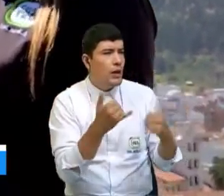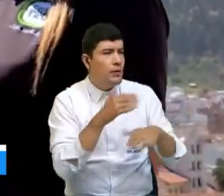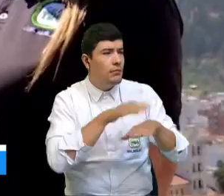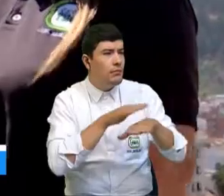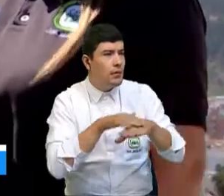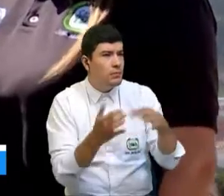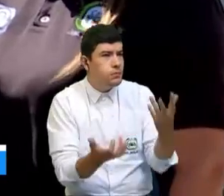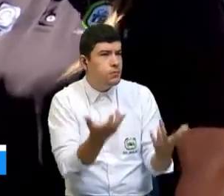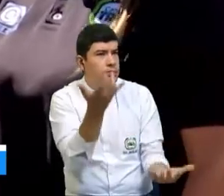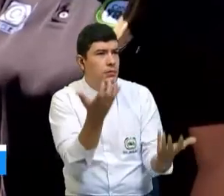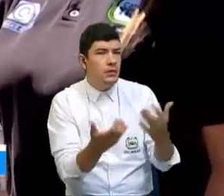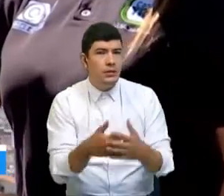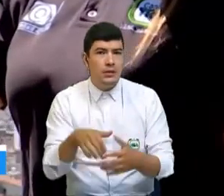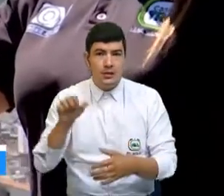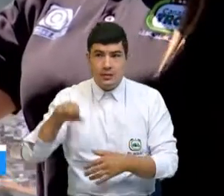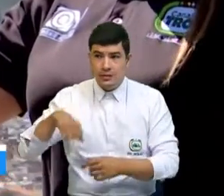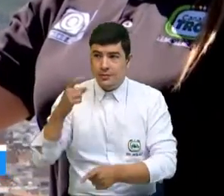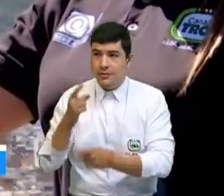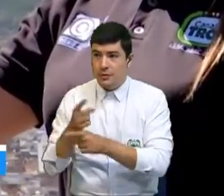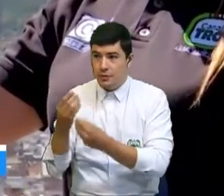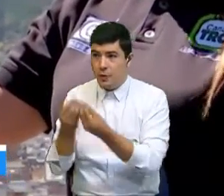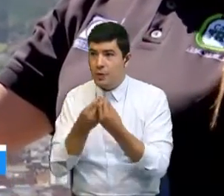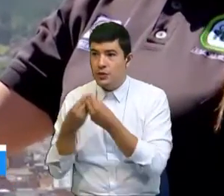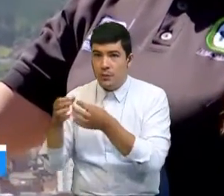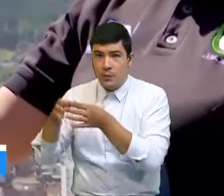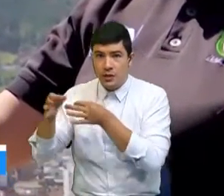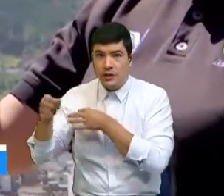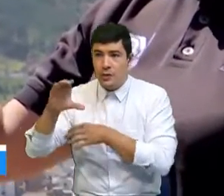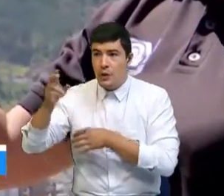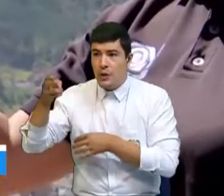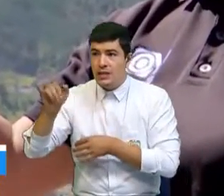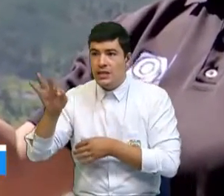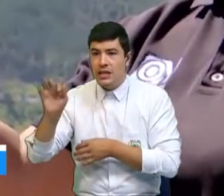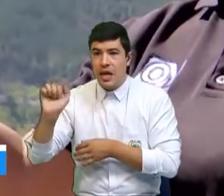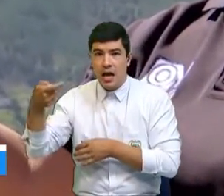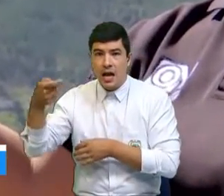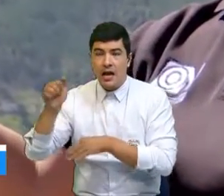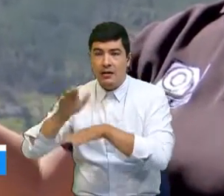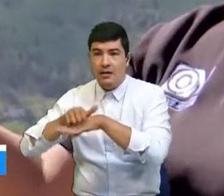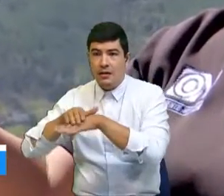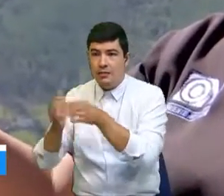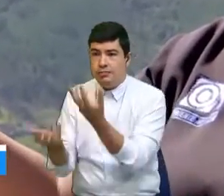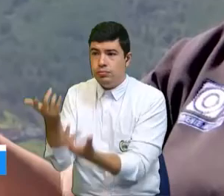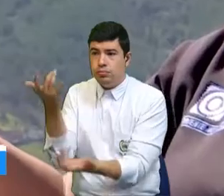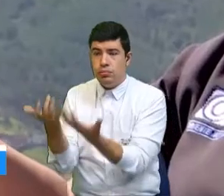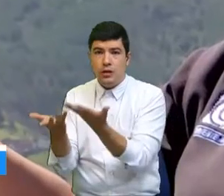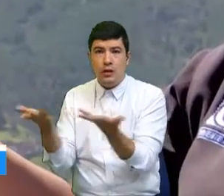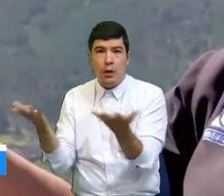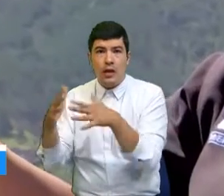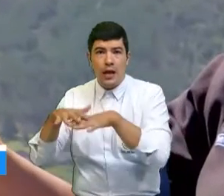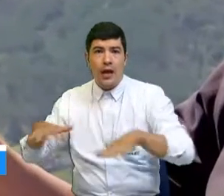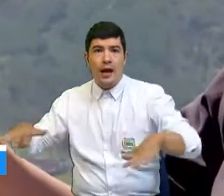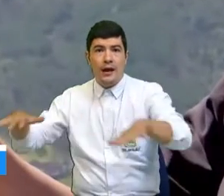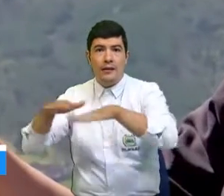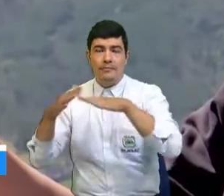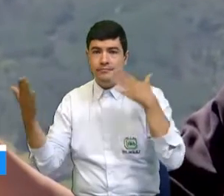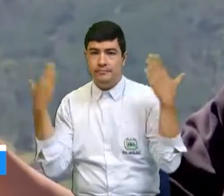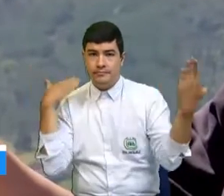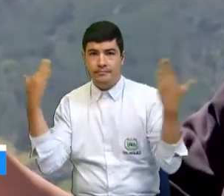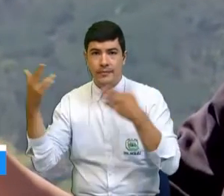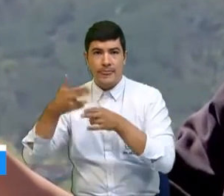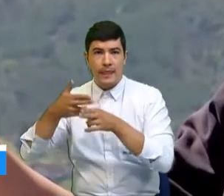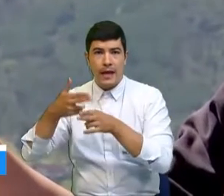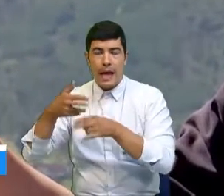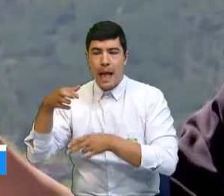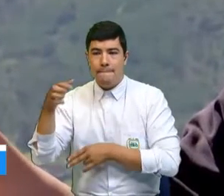forestales? El Consejo Municipal de Gestión del Riesgo del municipio de Chitagá reporta incendio forestal en la vereda Palo Rucio. En este caso, el